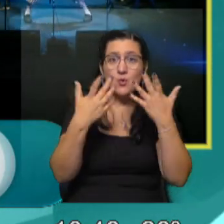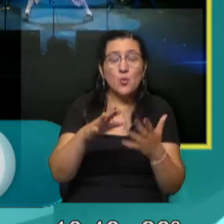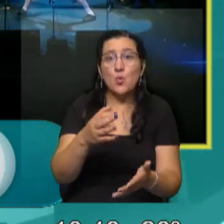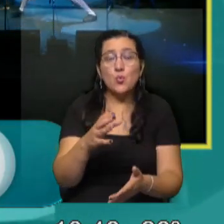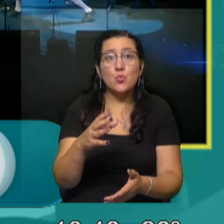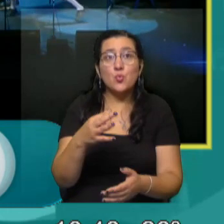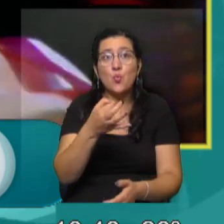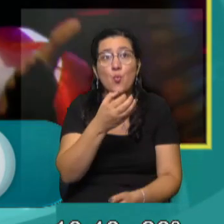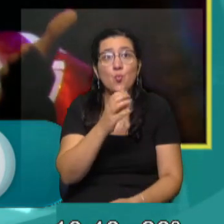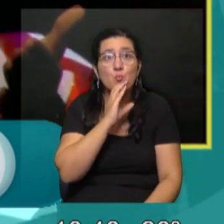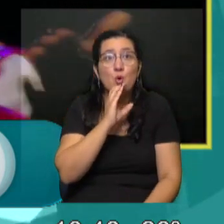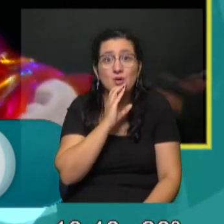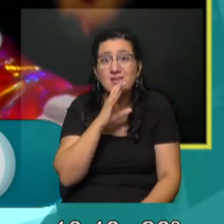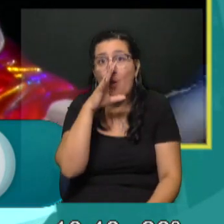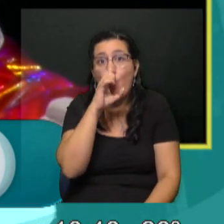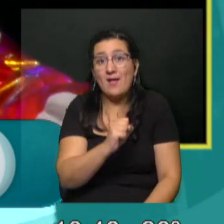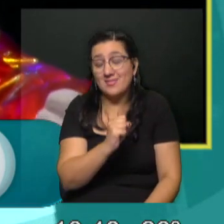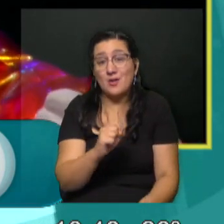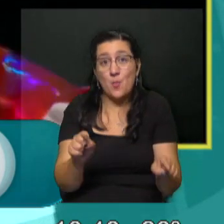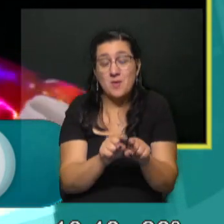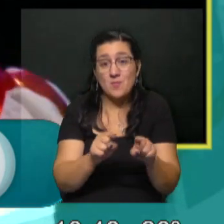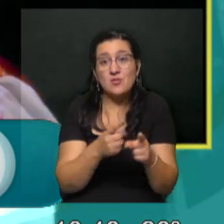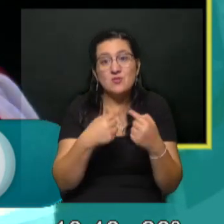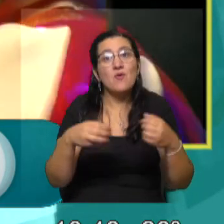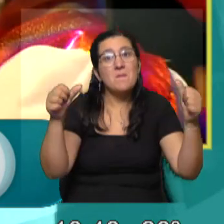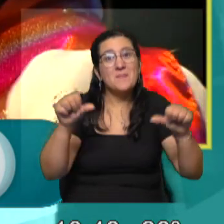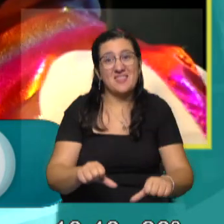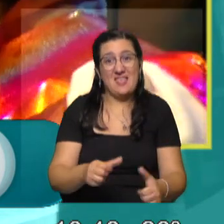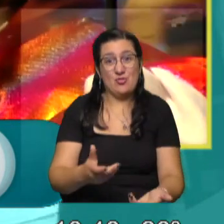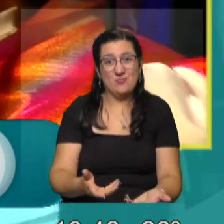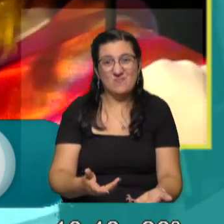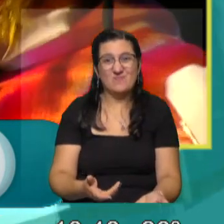tipo que genere el mismo efecto. Por lo tanto, fue perdiendo efectividad